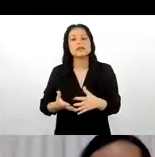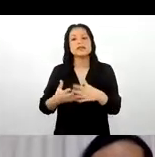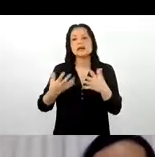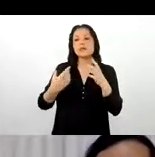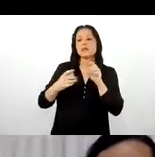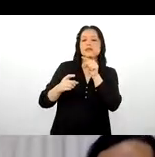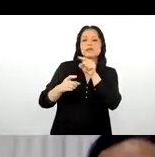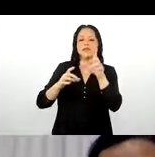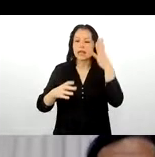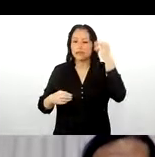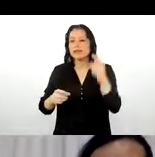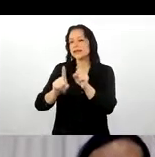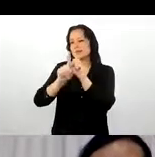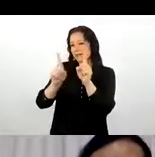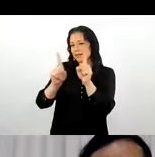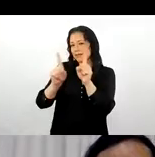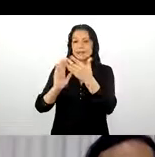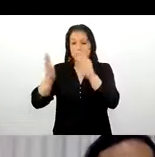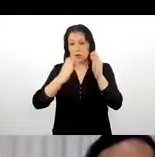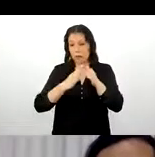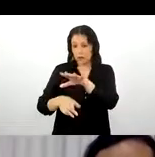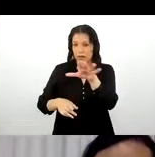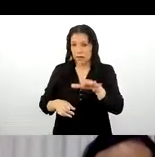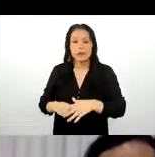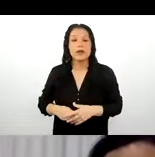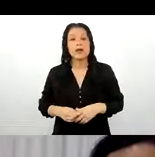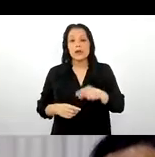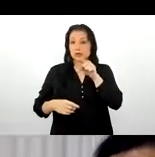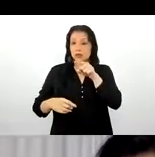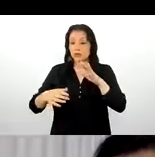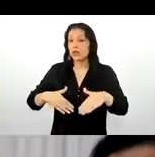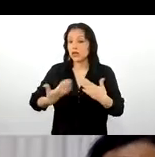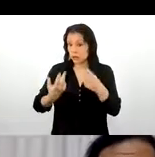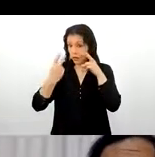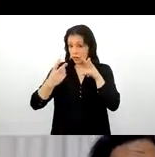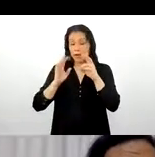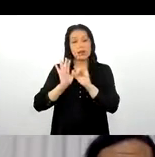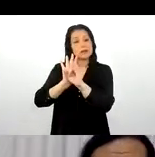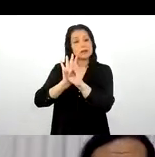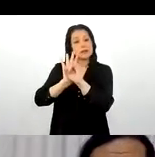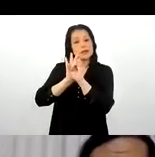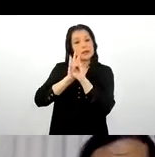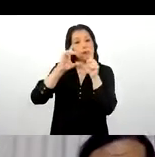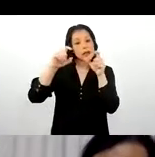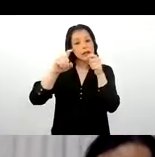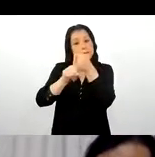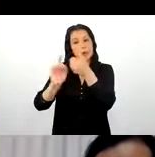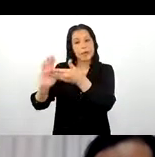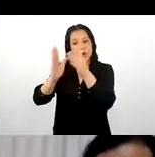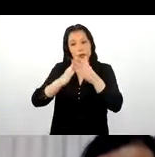estas experiencias de turismo comunitario. Entonces, como ustedes pueden ver en imágenes, son